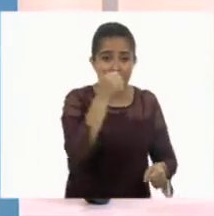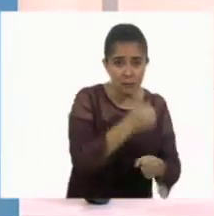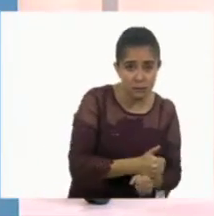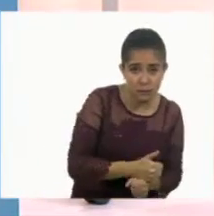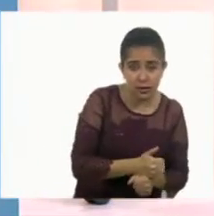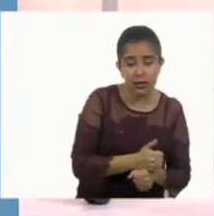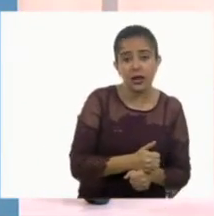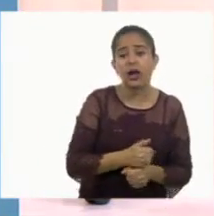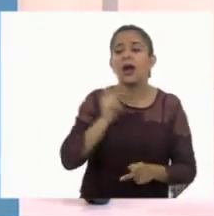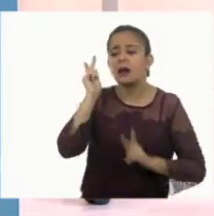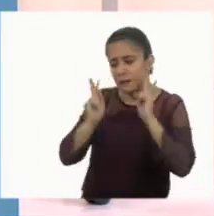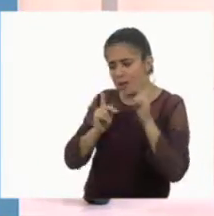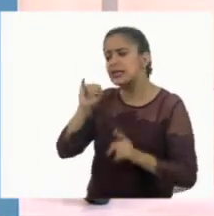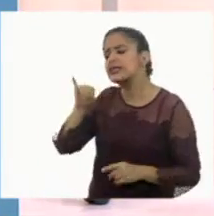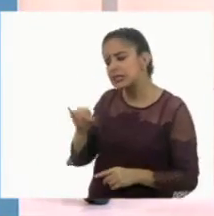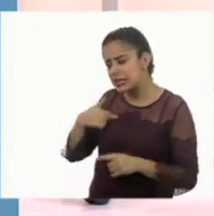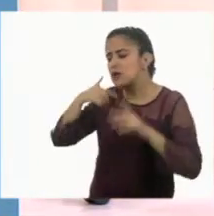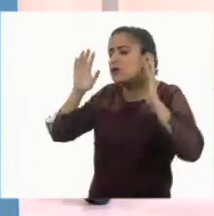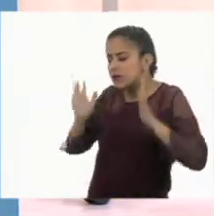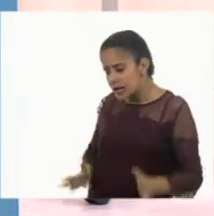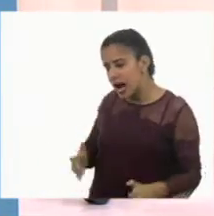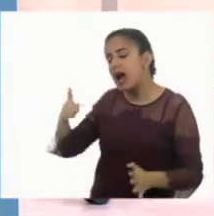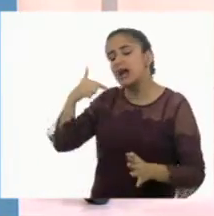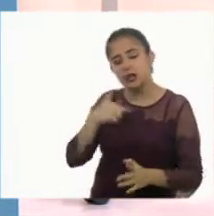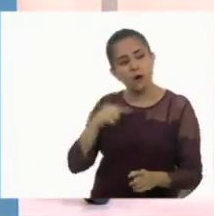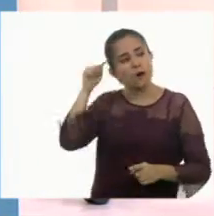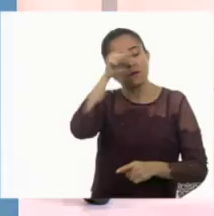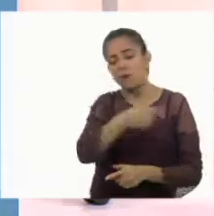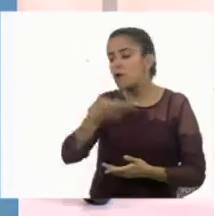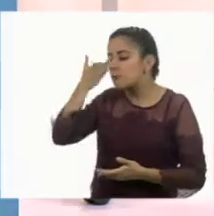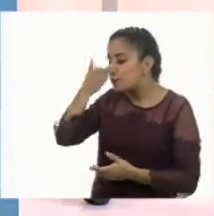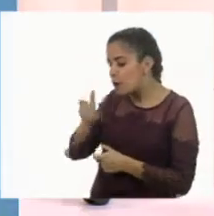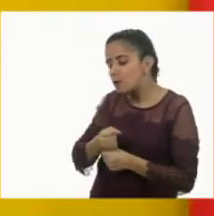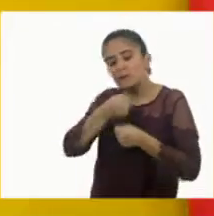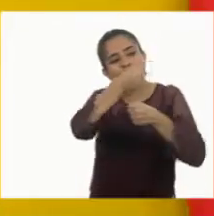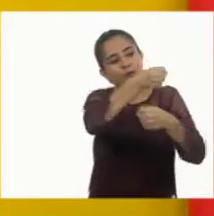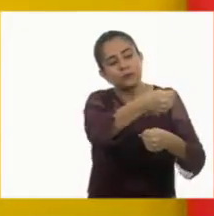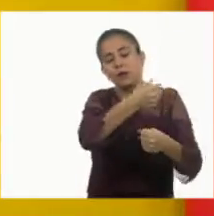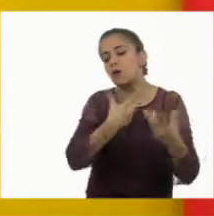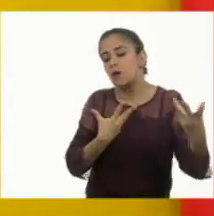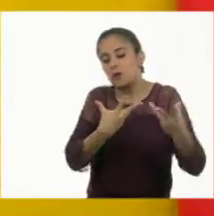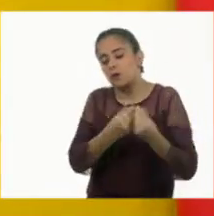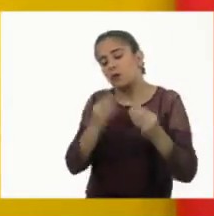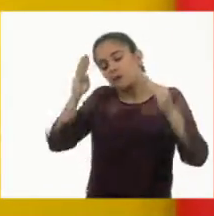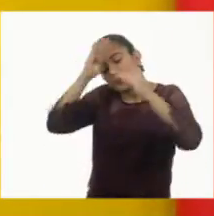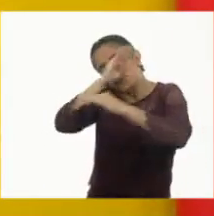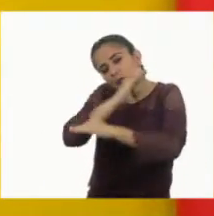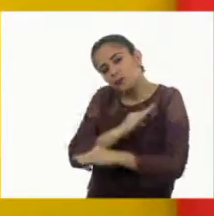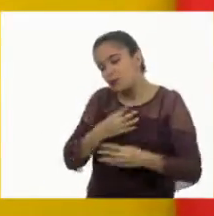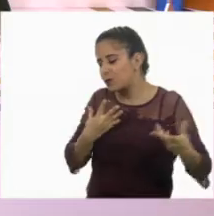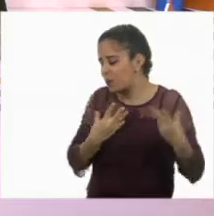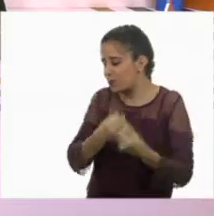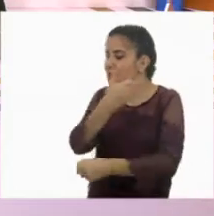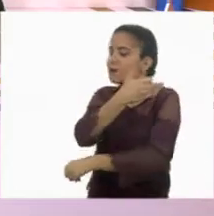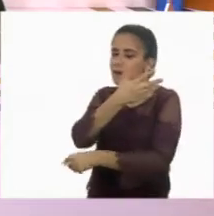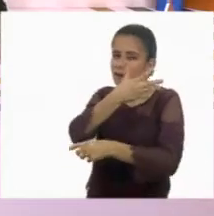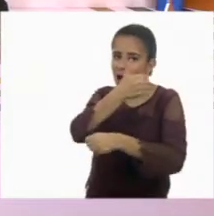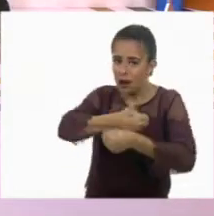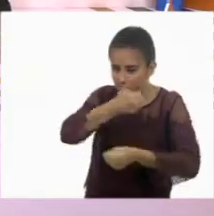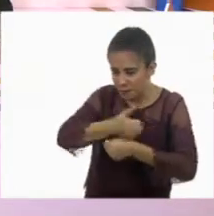que le llevó unas flores y también pasaron una linda tarde. Eric, niñas,